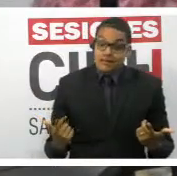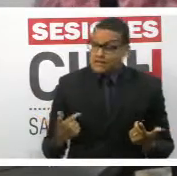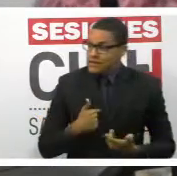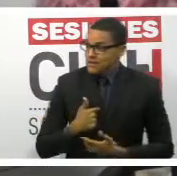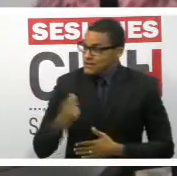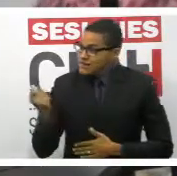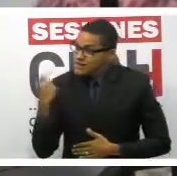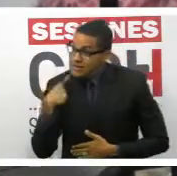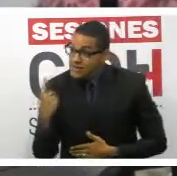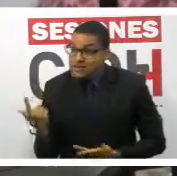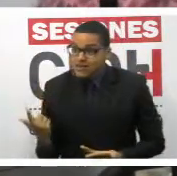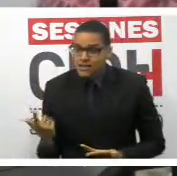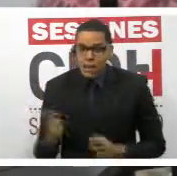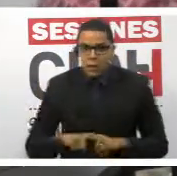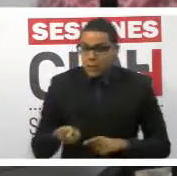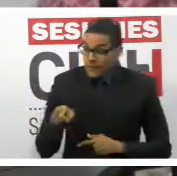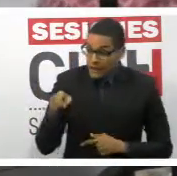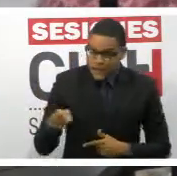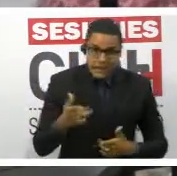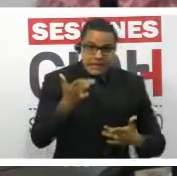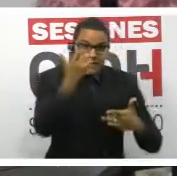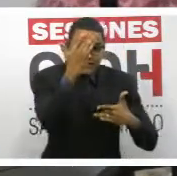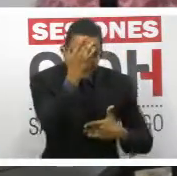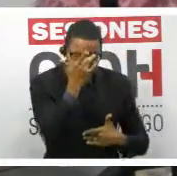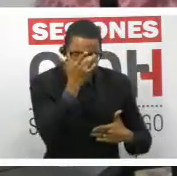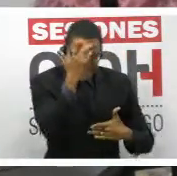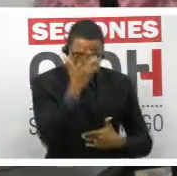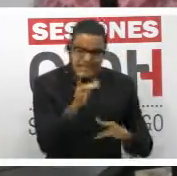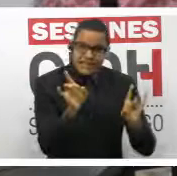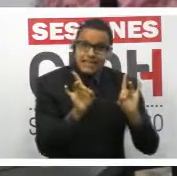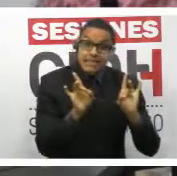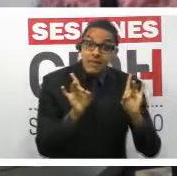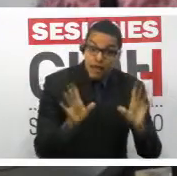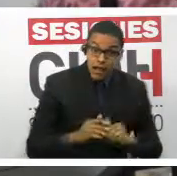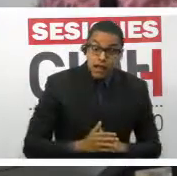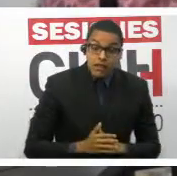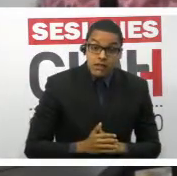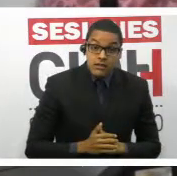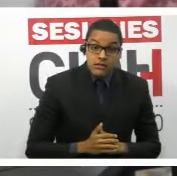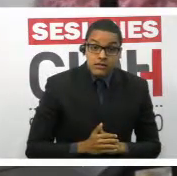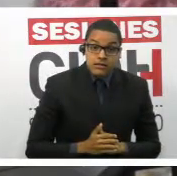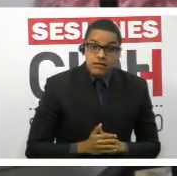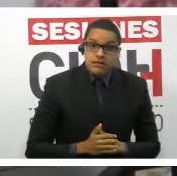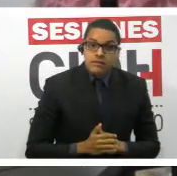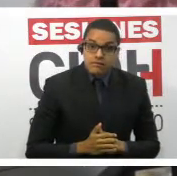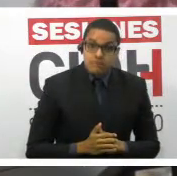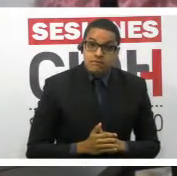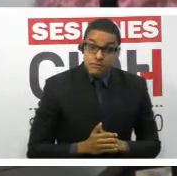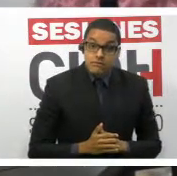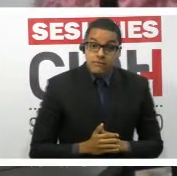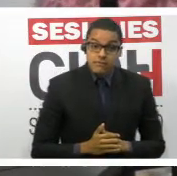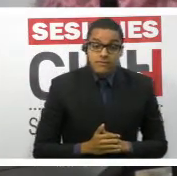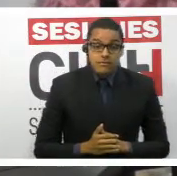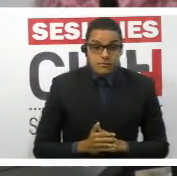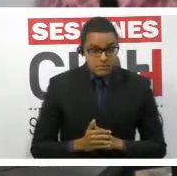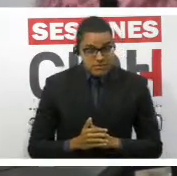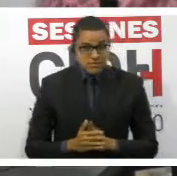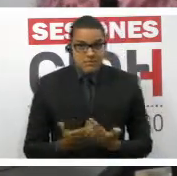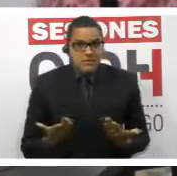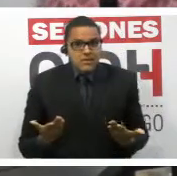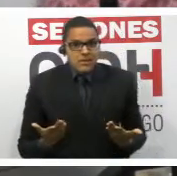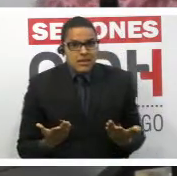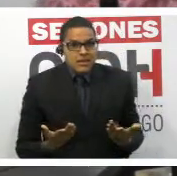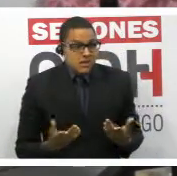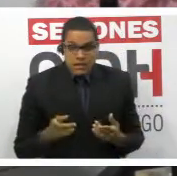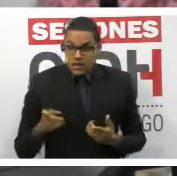pero es una persona que está sufriendo un dolor agudo y que puede tener una condición grave y sin embargo tuve